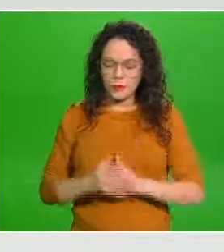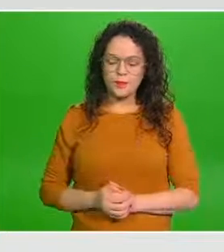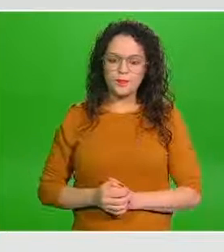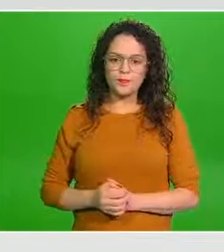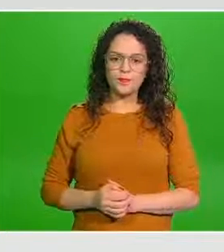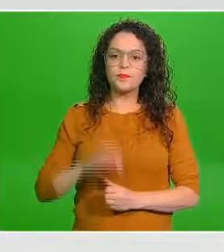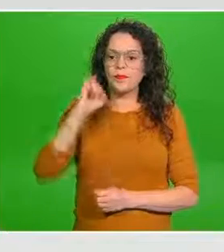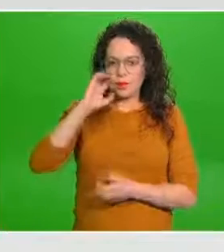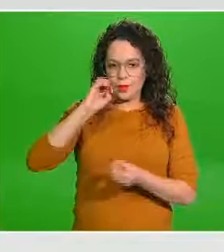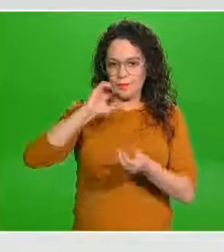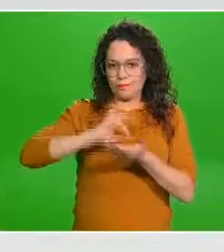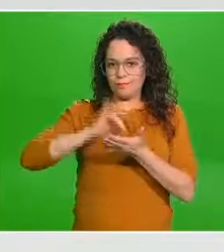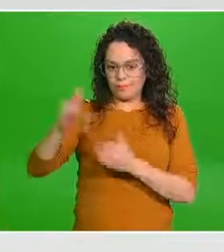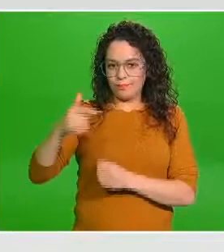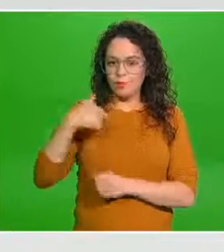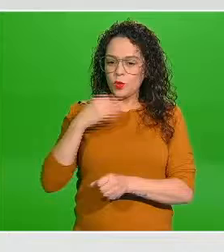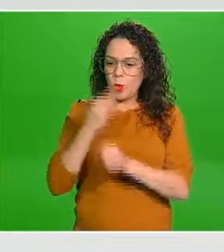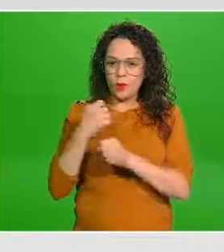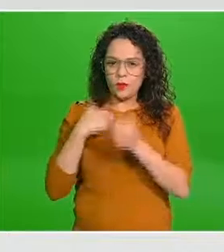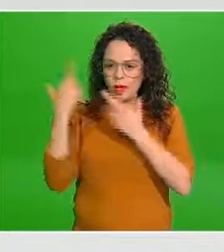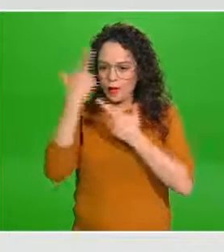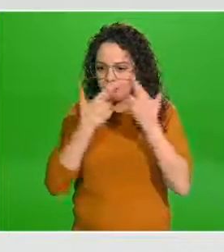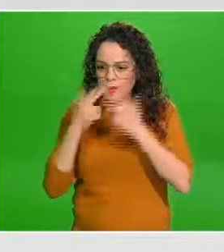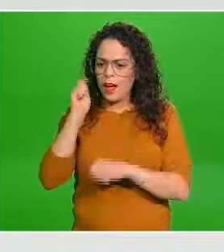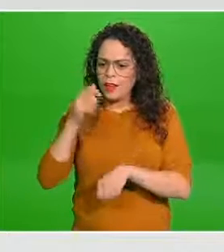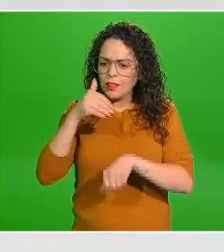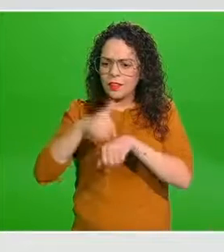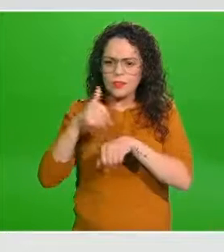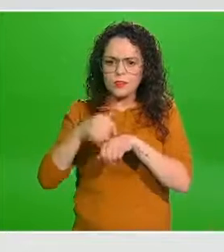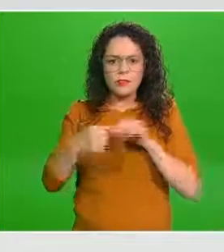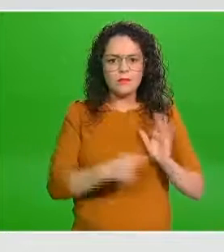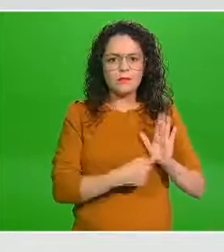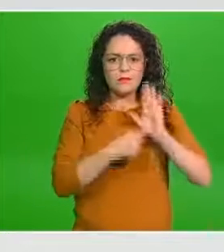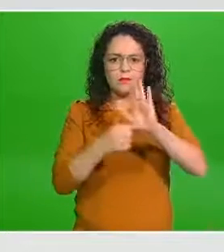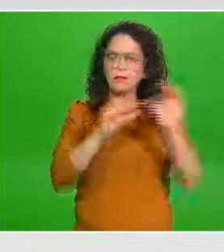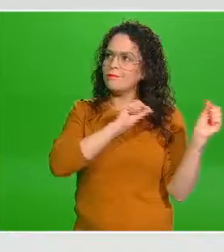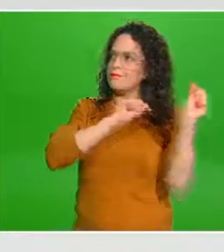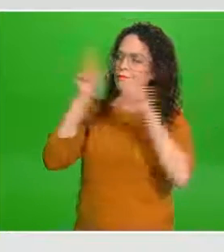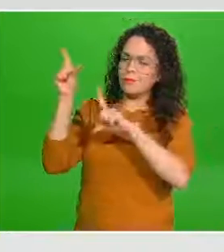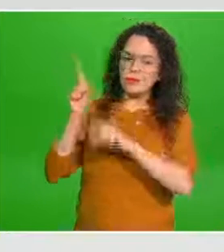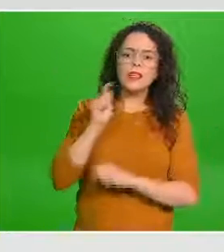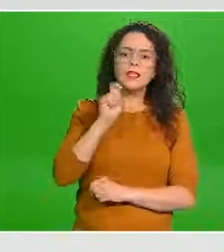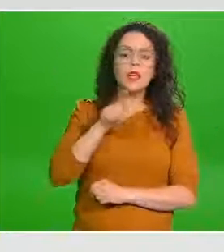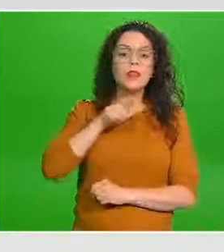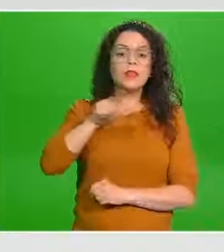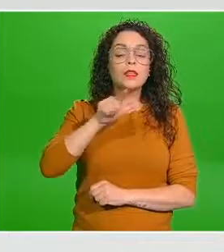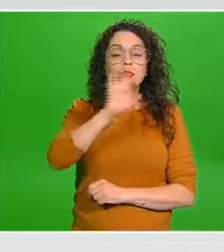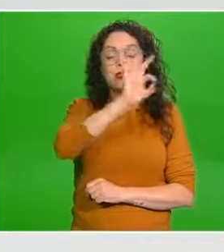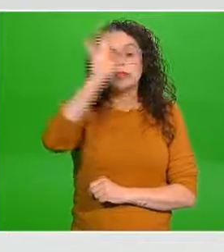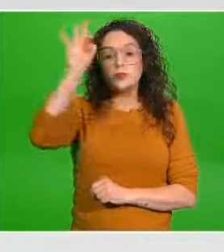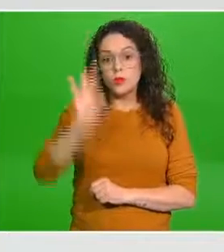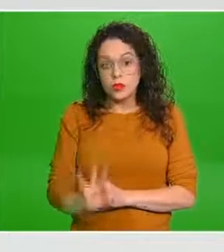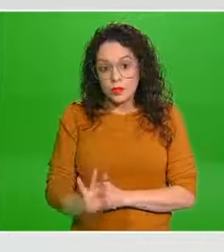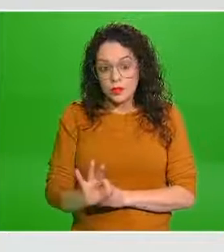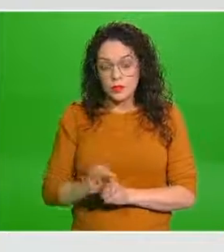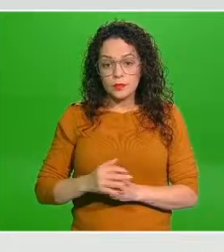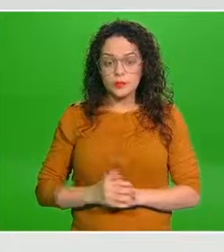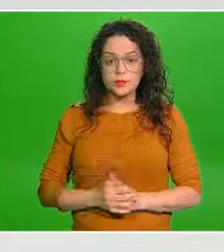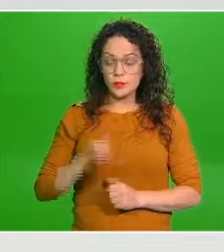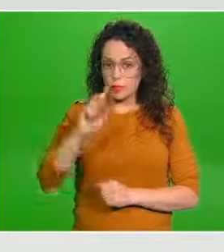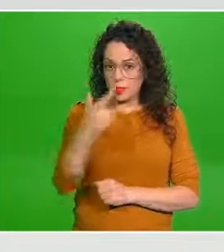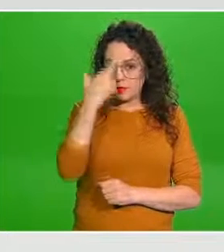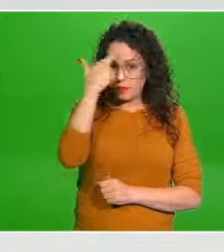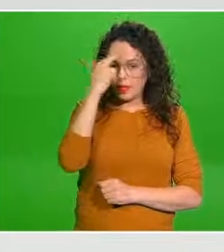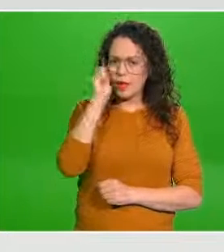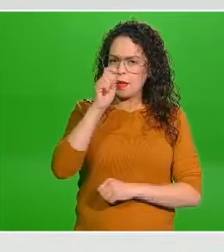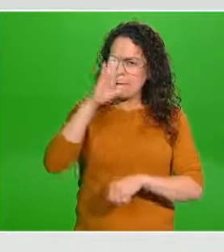que presentaba la doctora Nucamendi al principio de la conferencia, es el 17%. Recordemos que en el